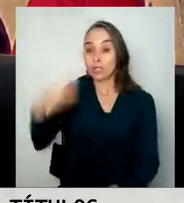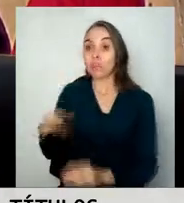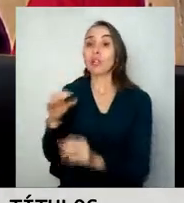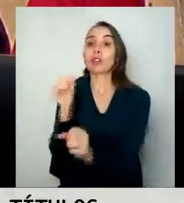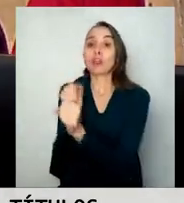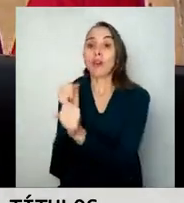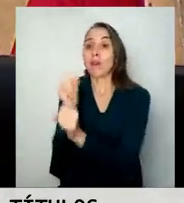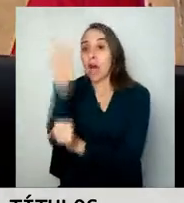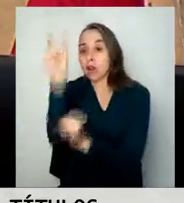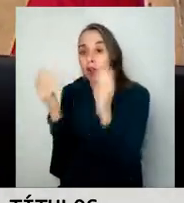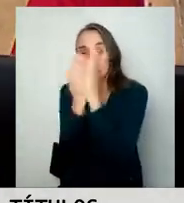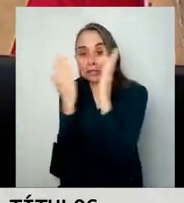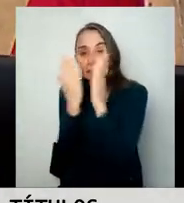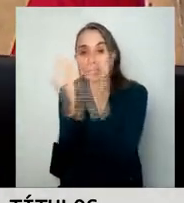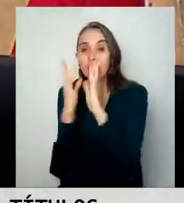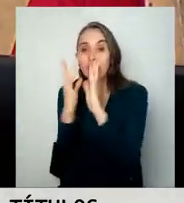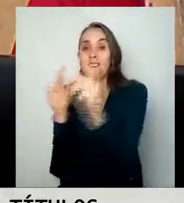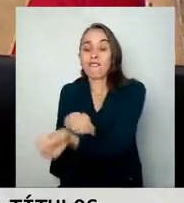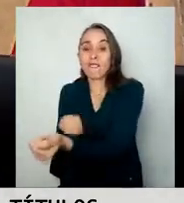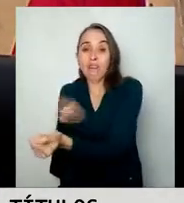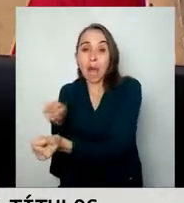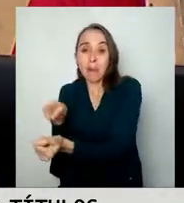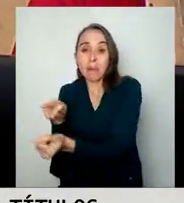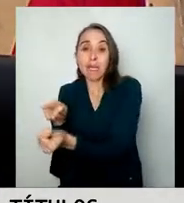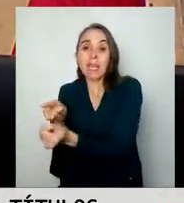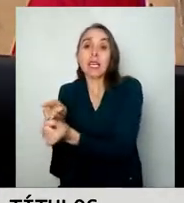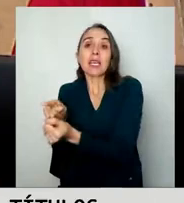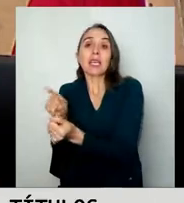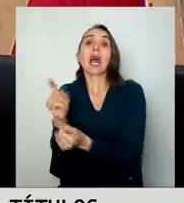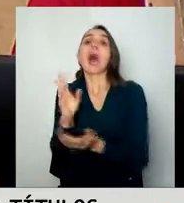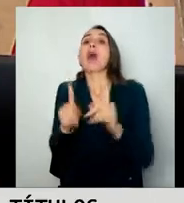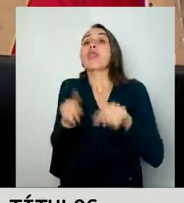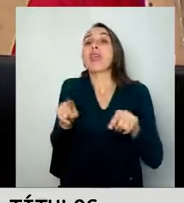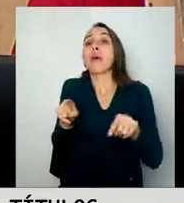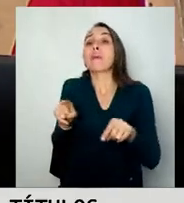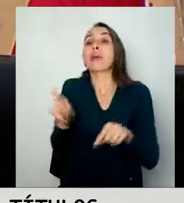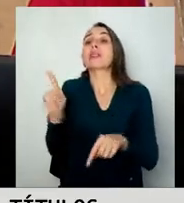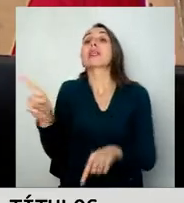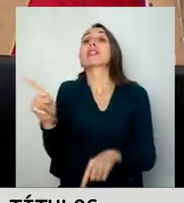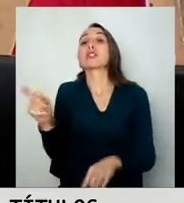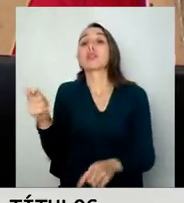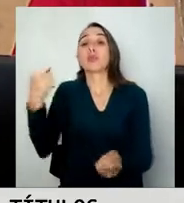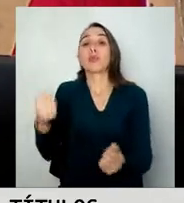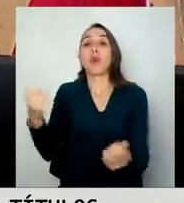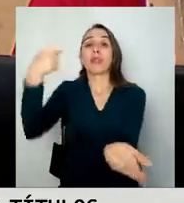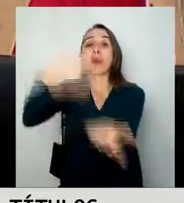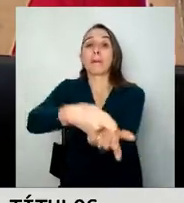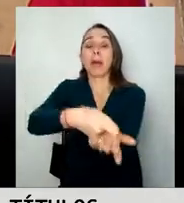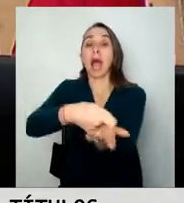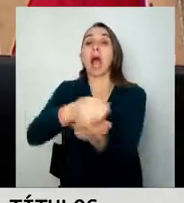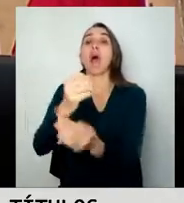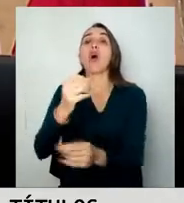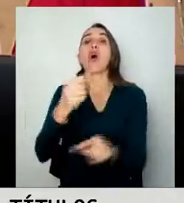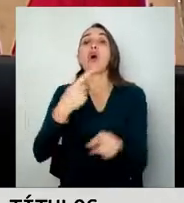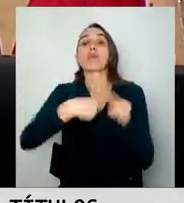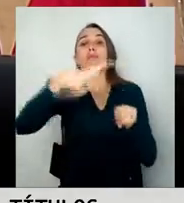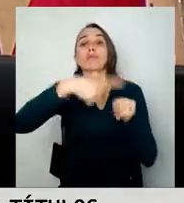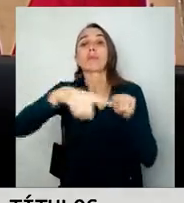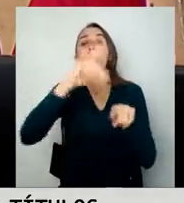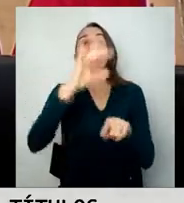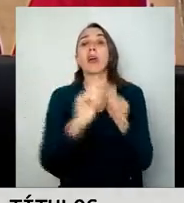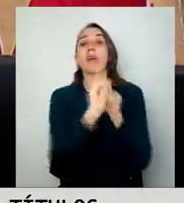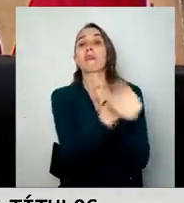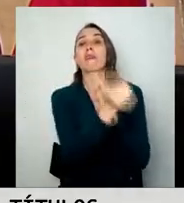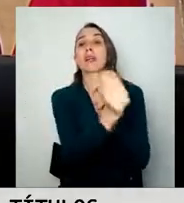familiar está supeditado a su capacidad de pago o endeudamiento hablamos presidente de lo que podríamos Llamar